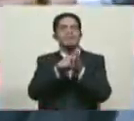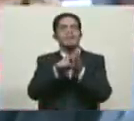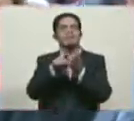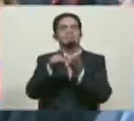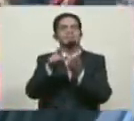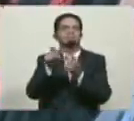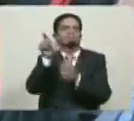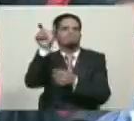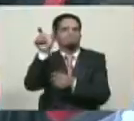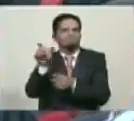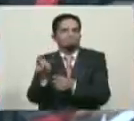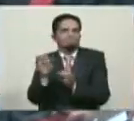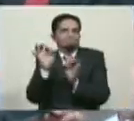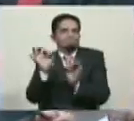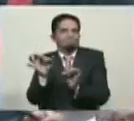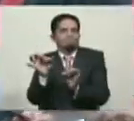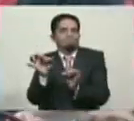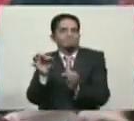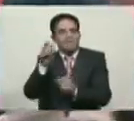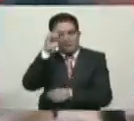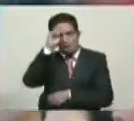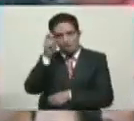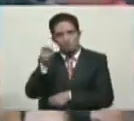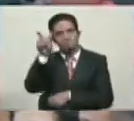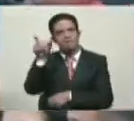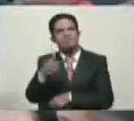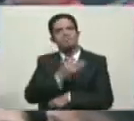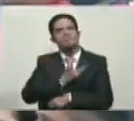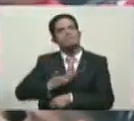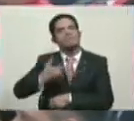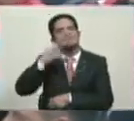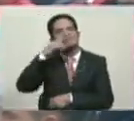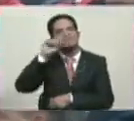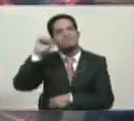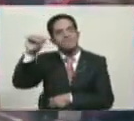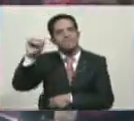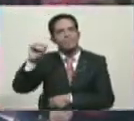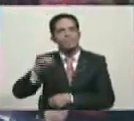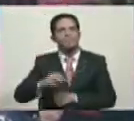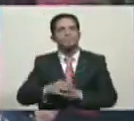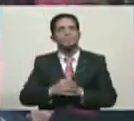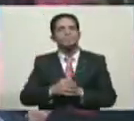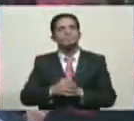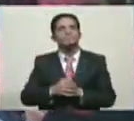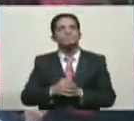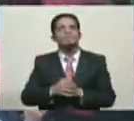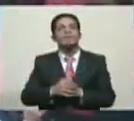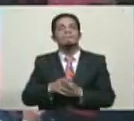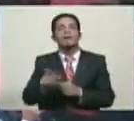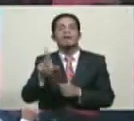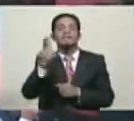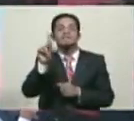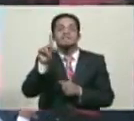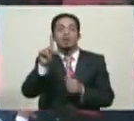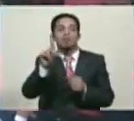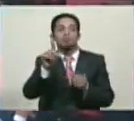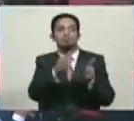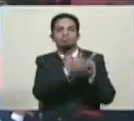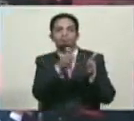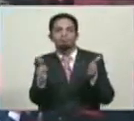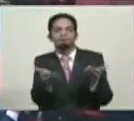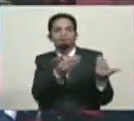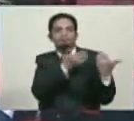y sin vacilación al presidente de la República Bolivariana de Venezuela, Nicolás Maduro, para un segundo mandato